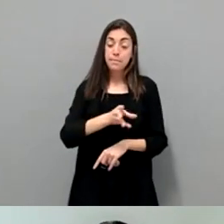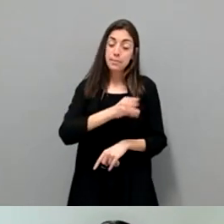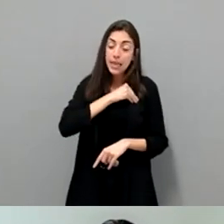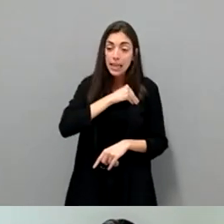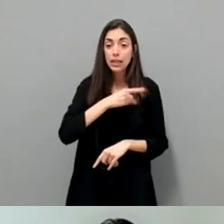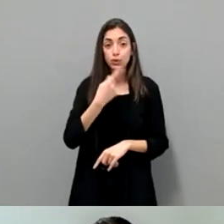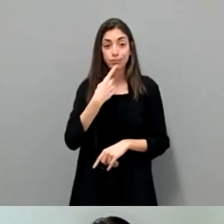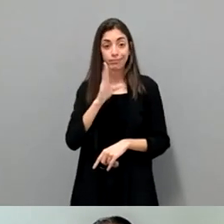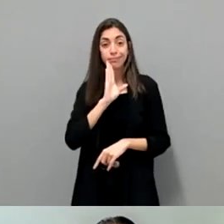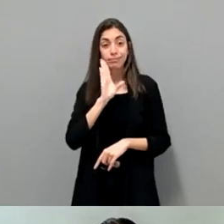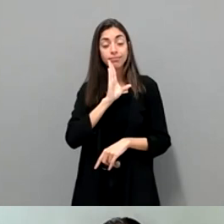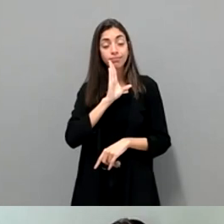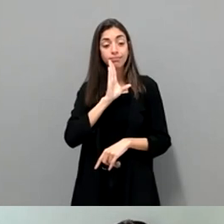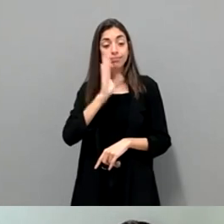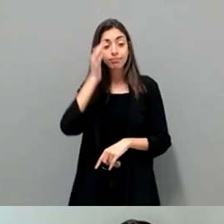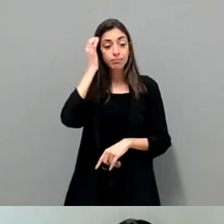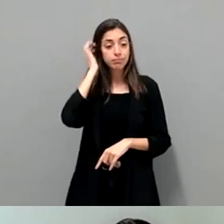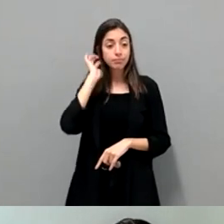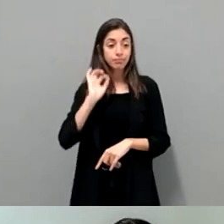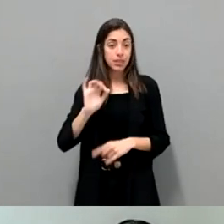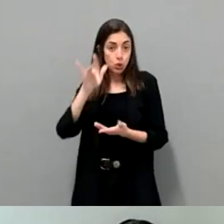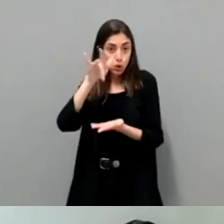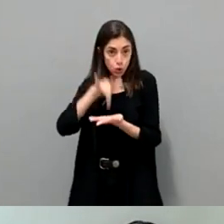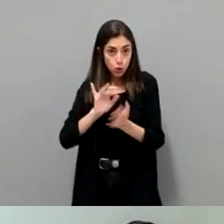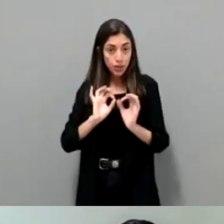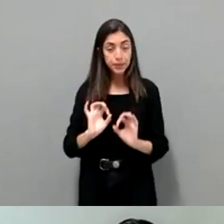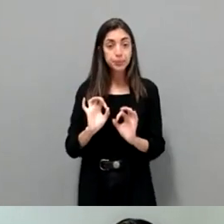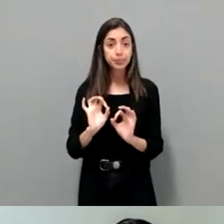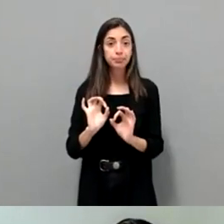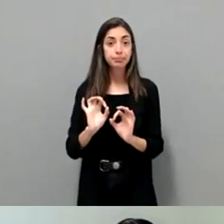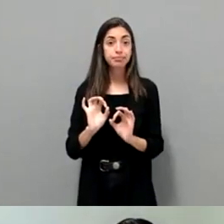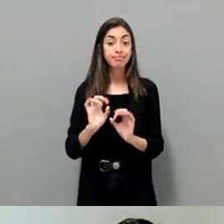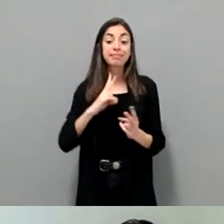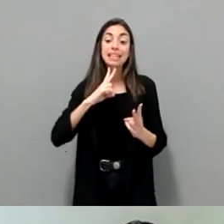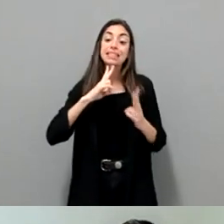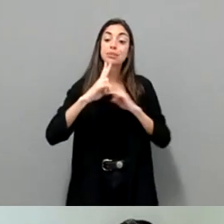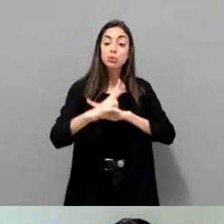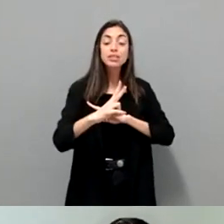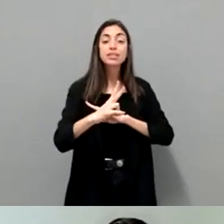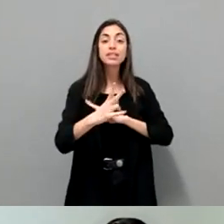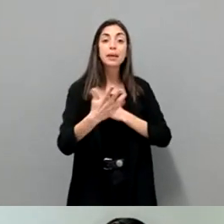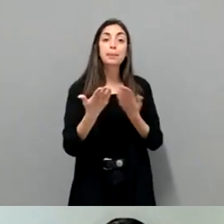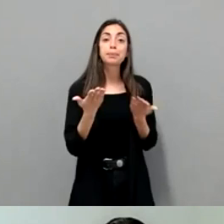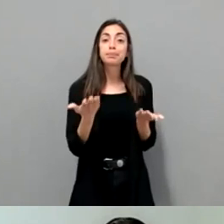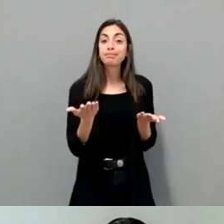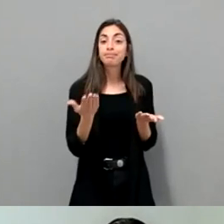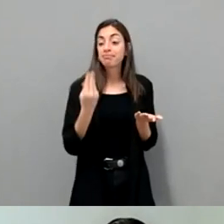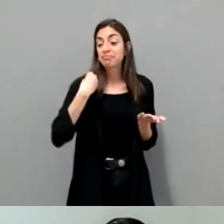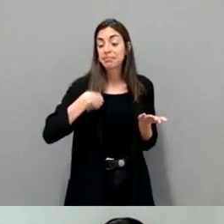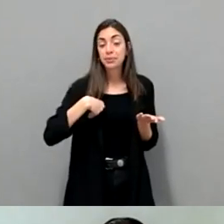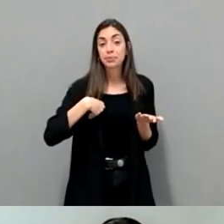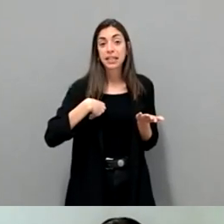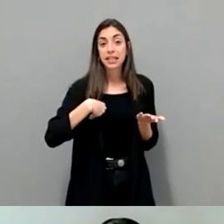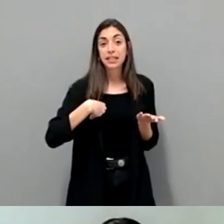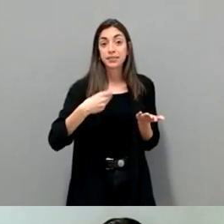apuntas, le ha pasado, la respuesta sería la misma, que le